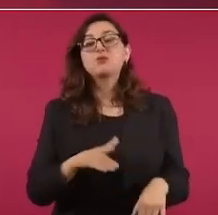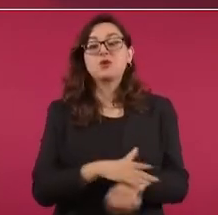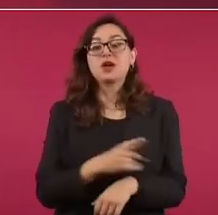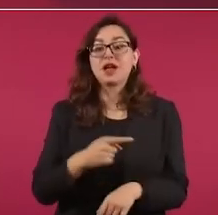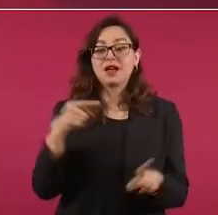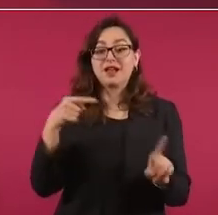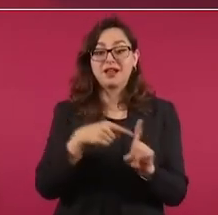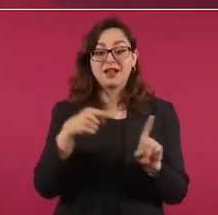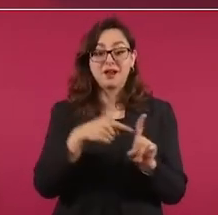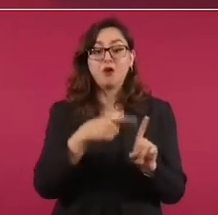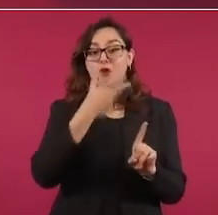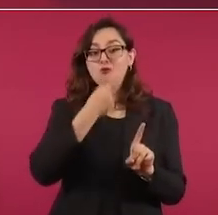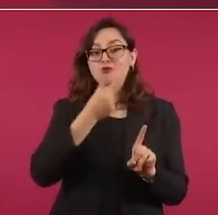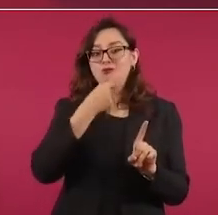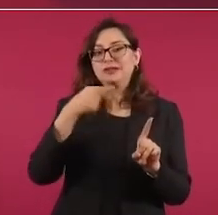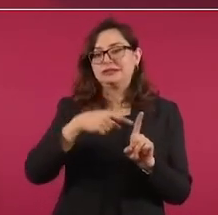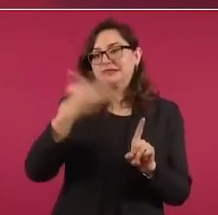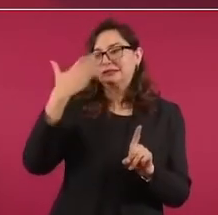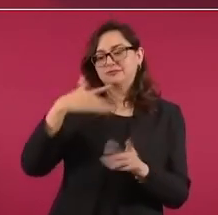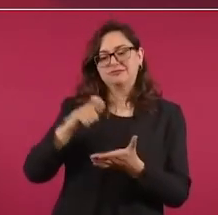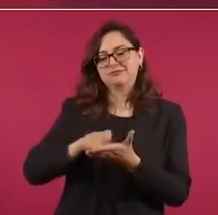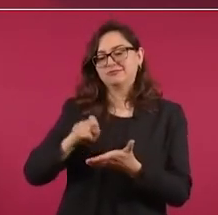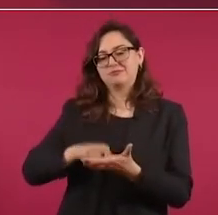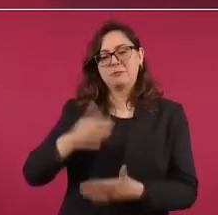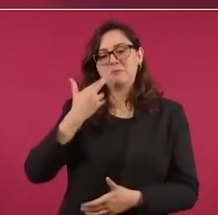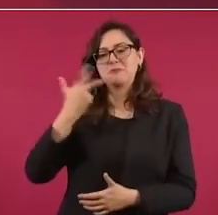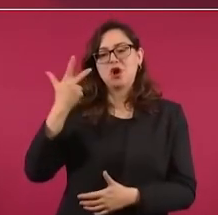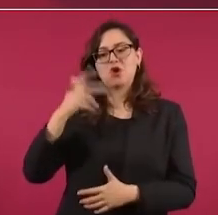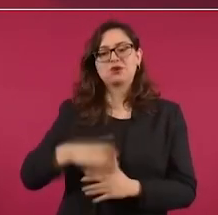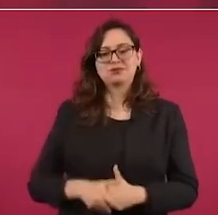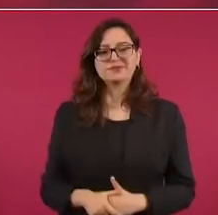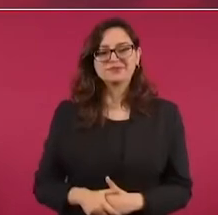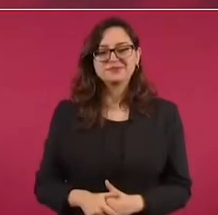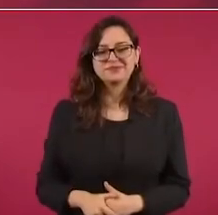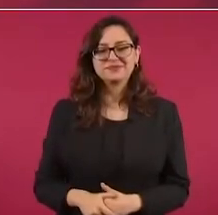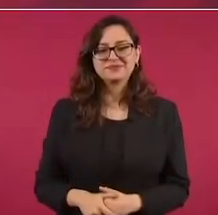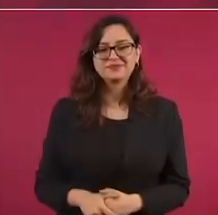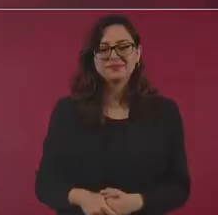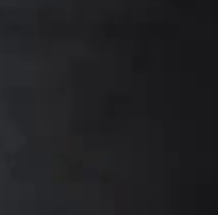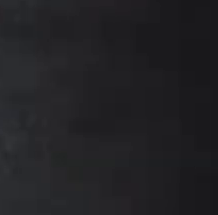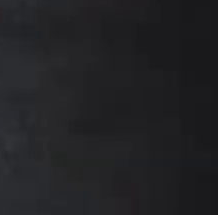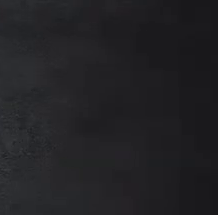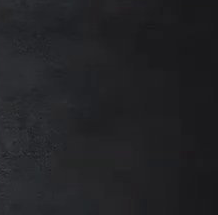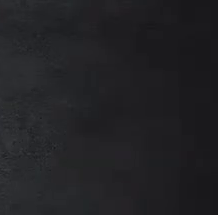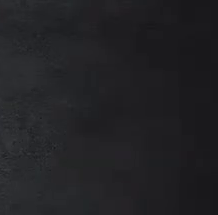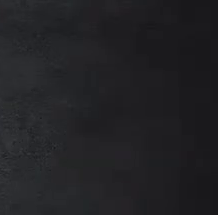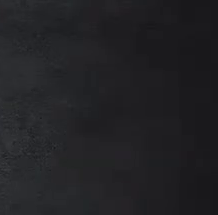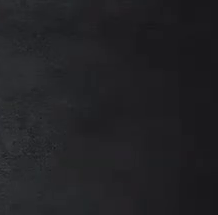lo sabía, pues eso, un buen escritor, lo sabe.